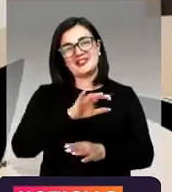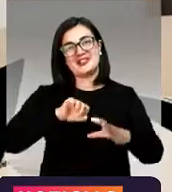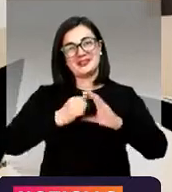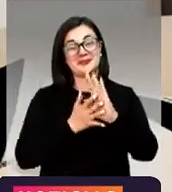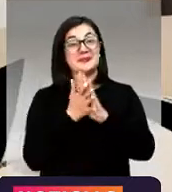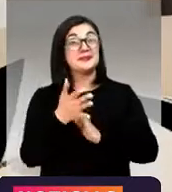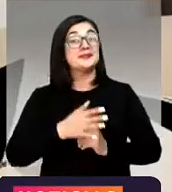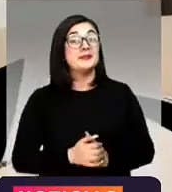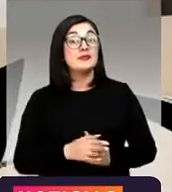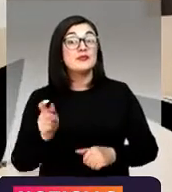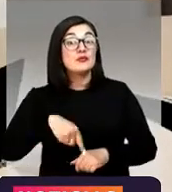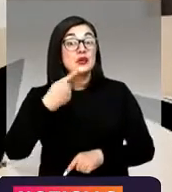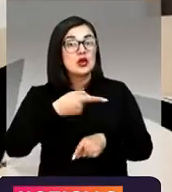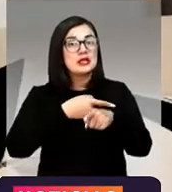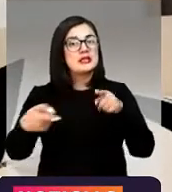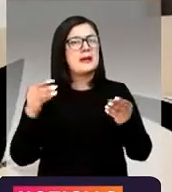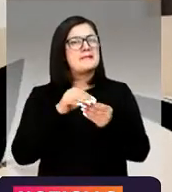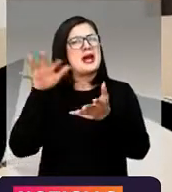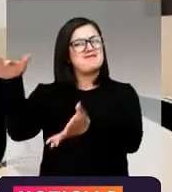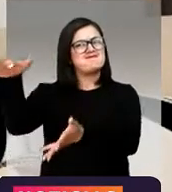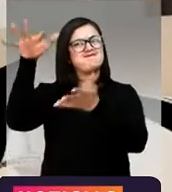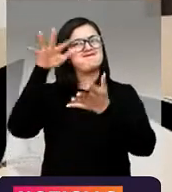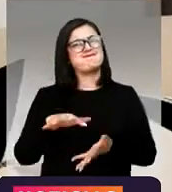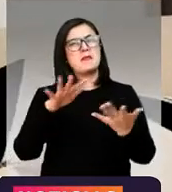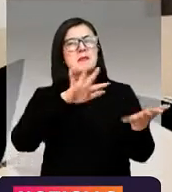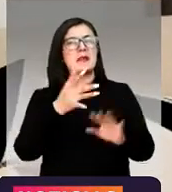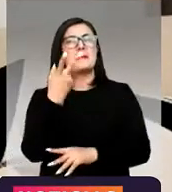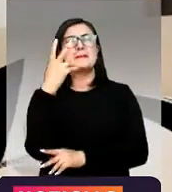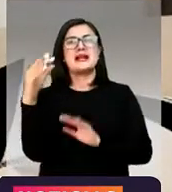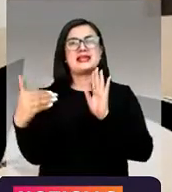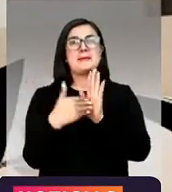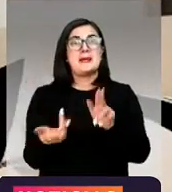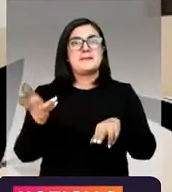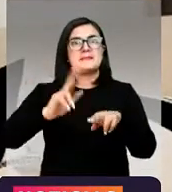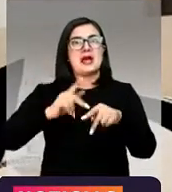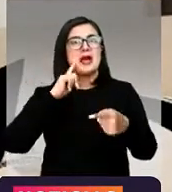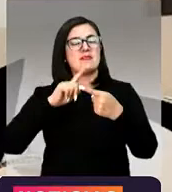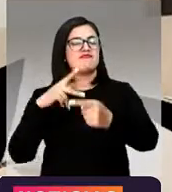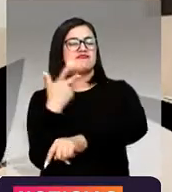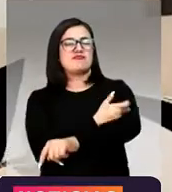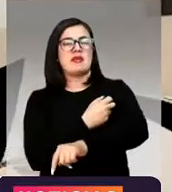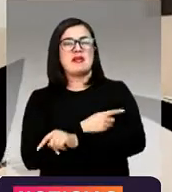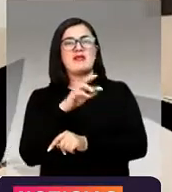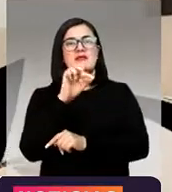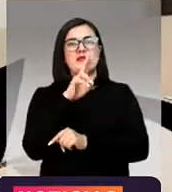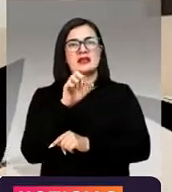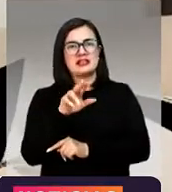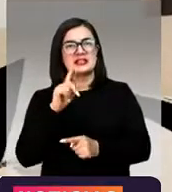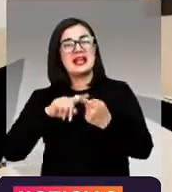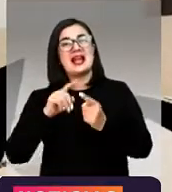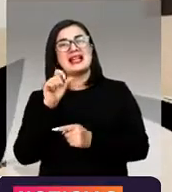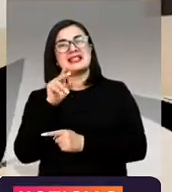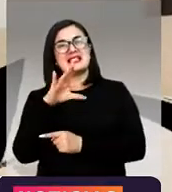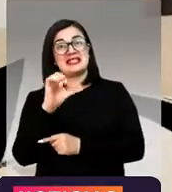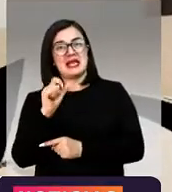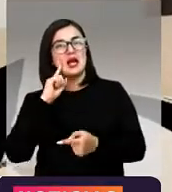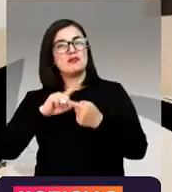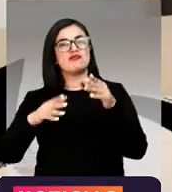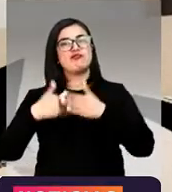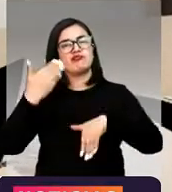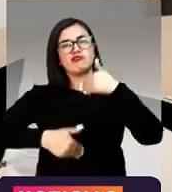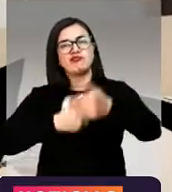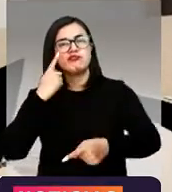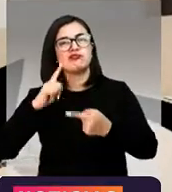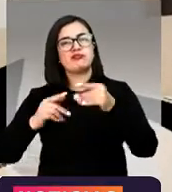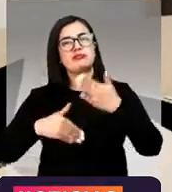la próxima semana llegarán a bogotá a cerca de 20.000 dosis de vacunas de facer y astrazéneca para continuar con el proceso de vacunación